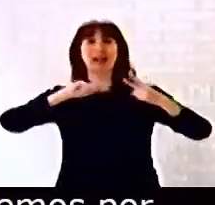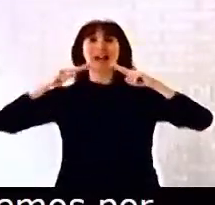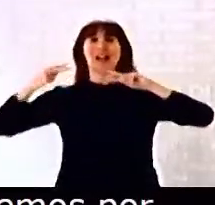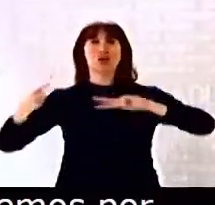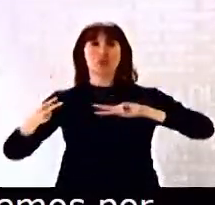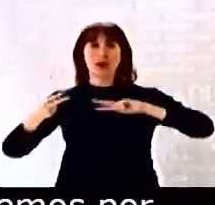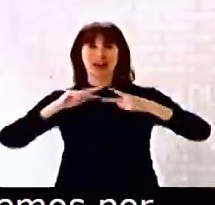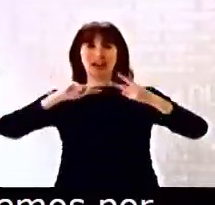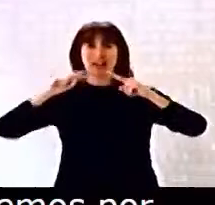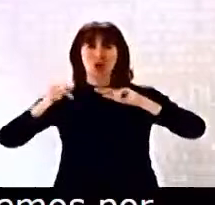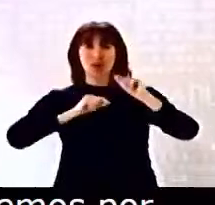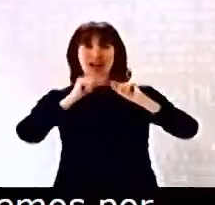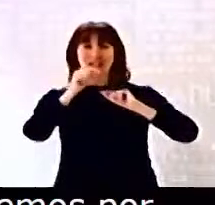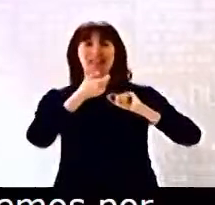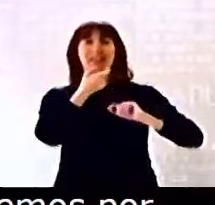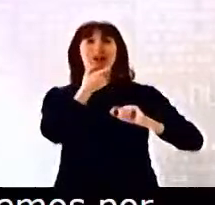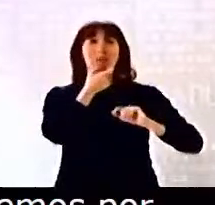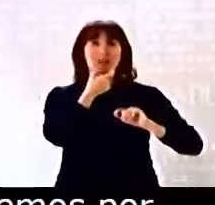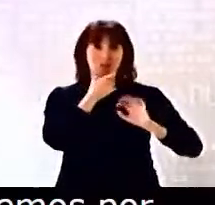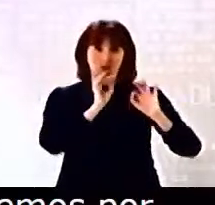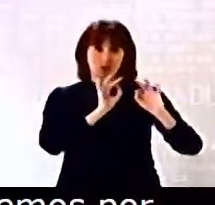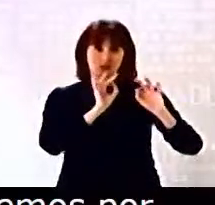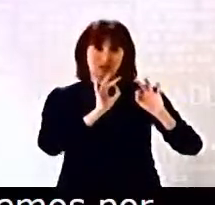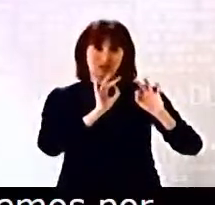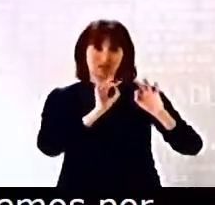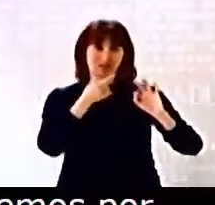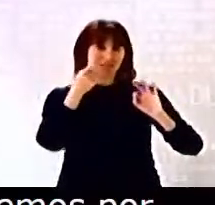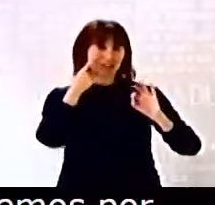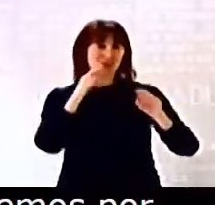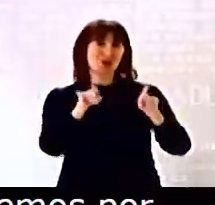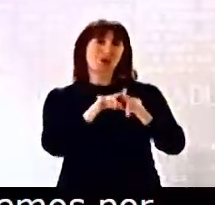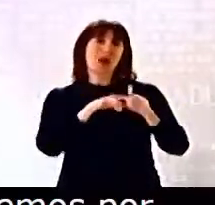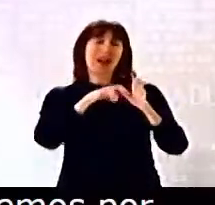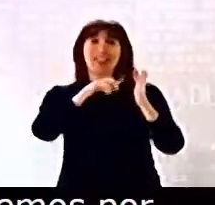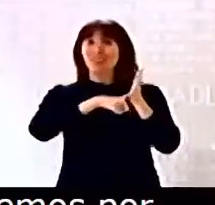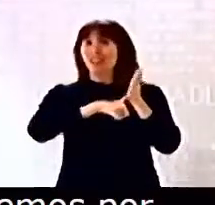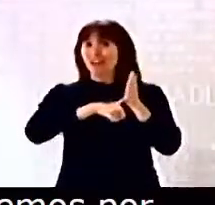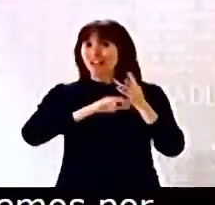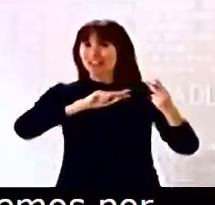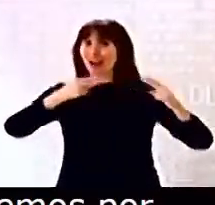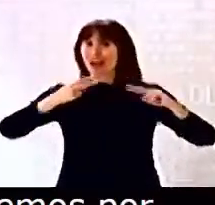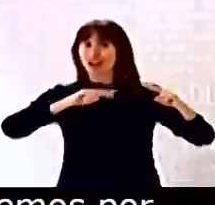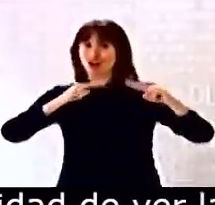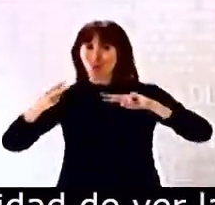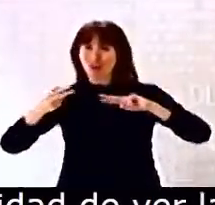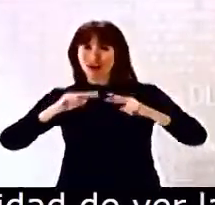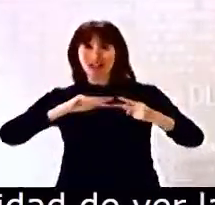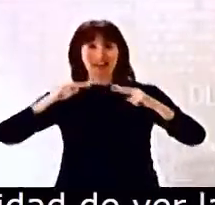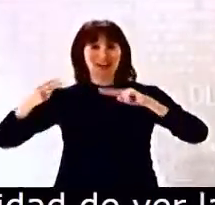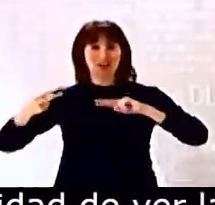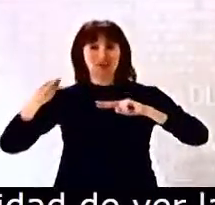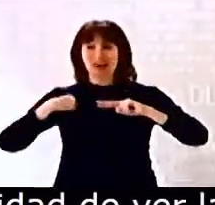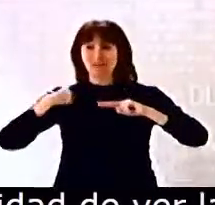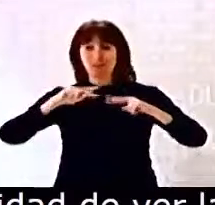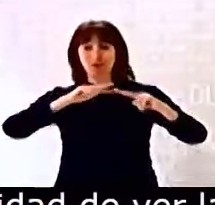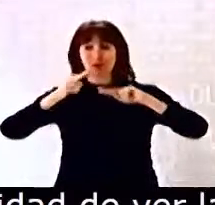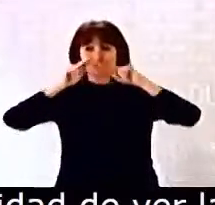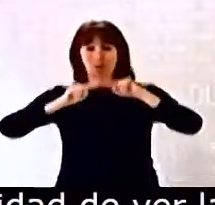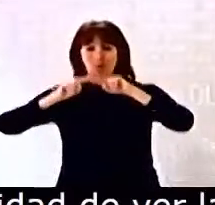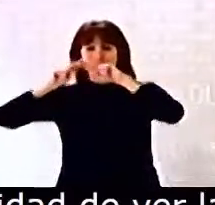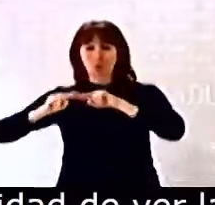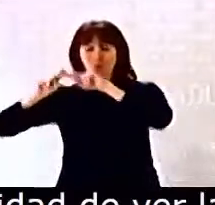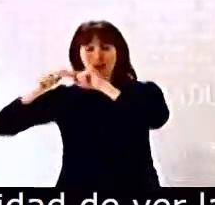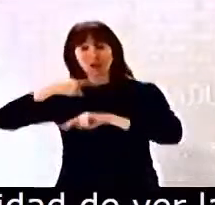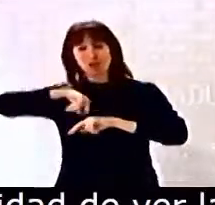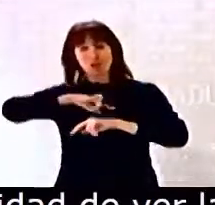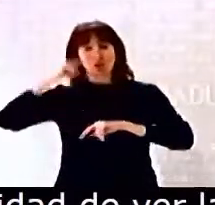La secuenciación es ver el material genético, es ver el carné de identidad de la variante. Y con ese carné de identidad nosotros